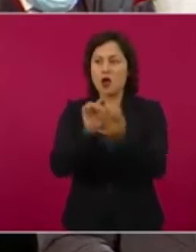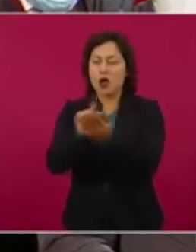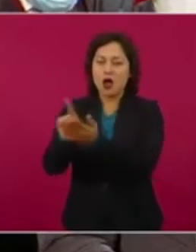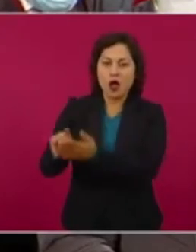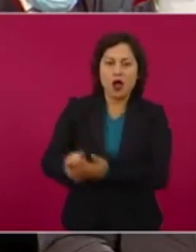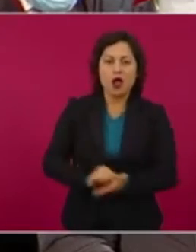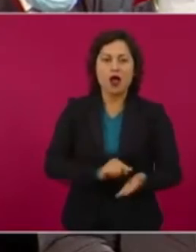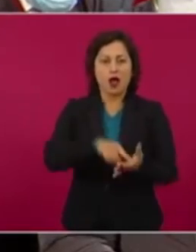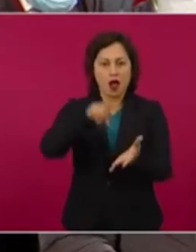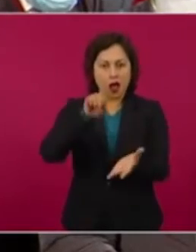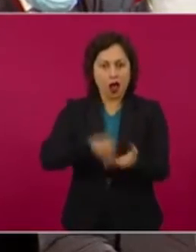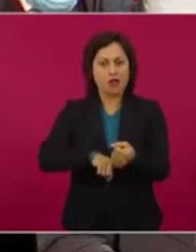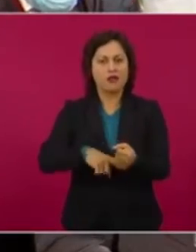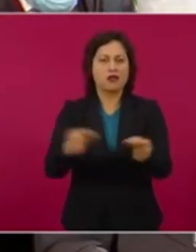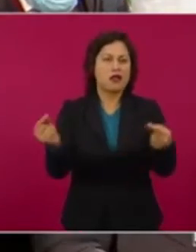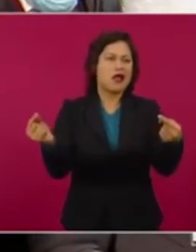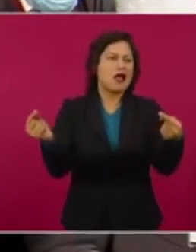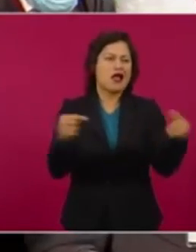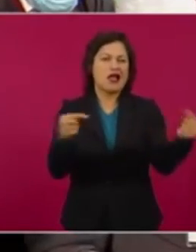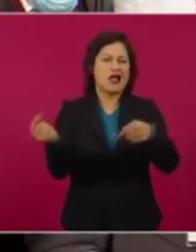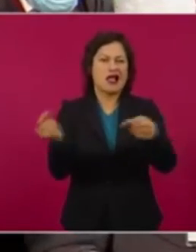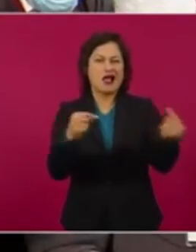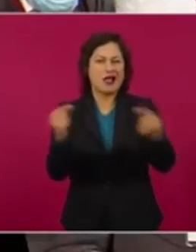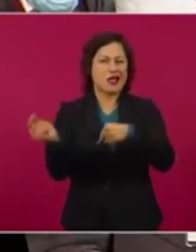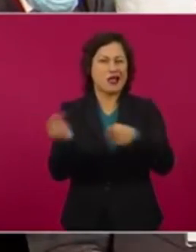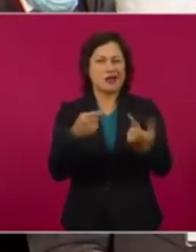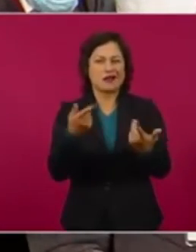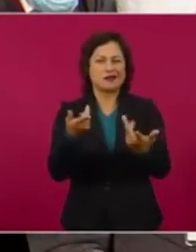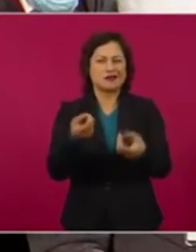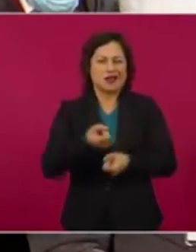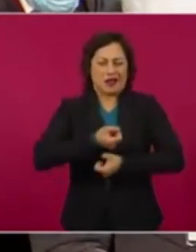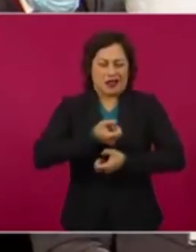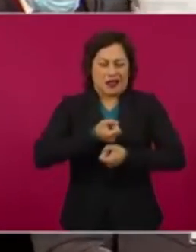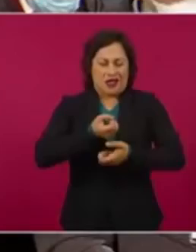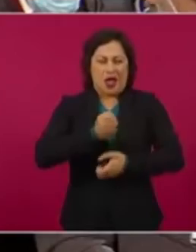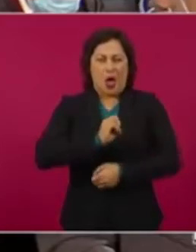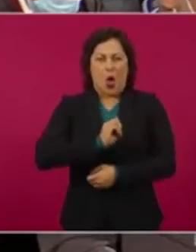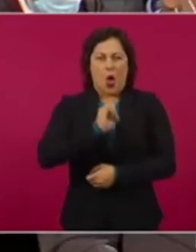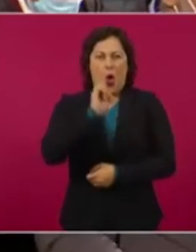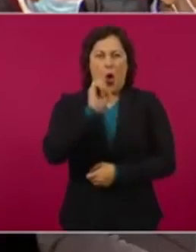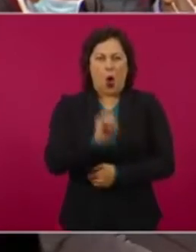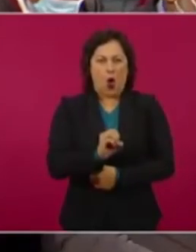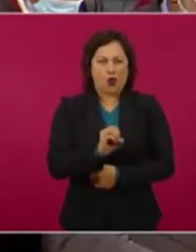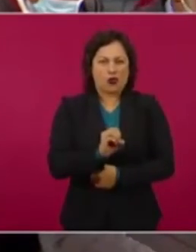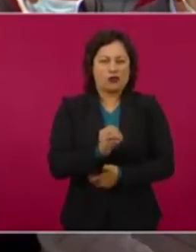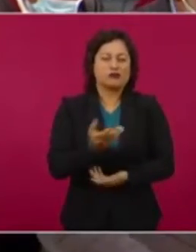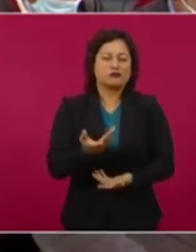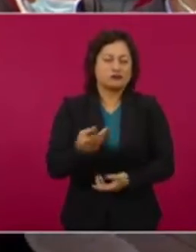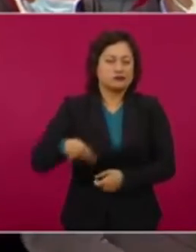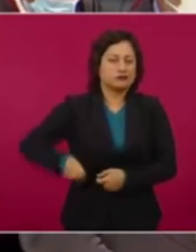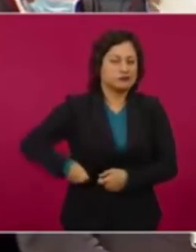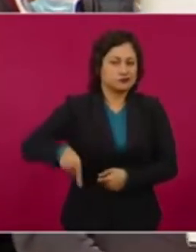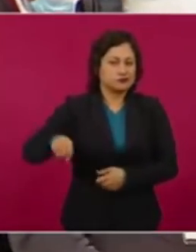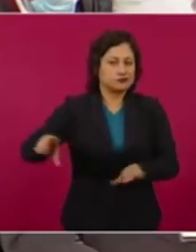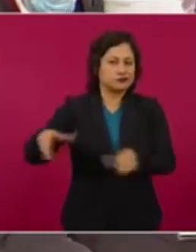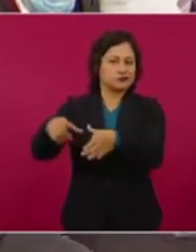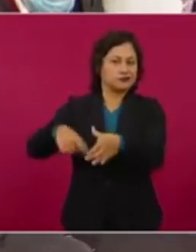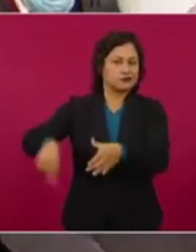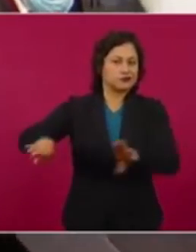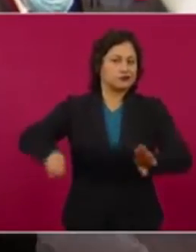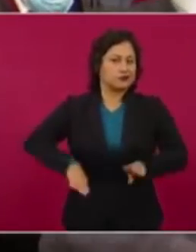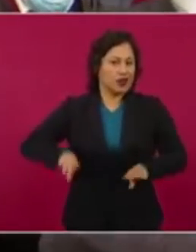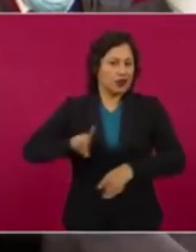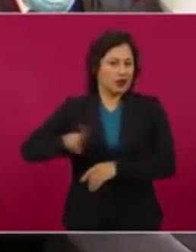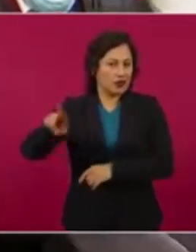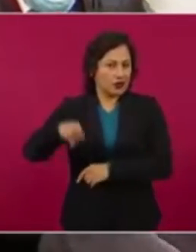discursos de odio que, bueno, sabemos que la derecha eso hace. Cuadri lo hizo